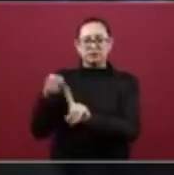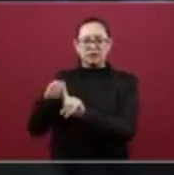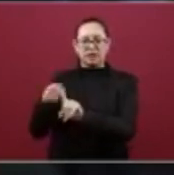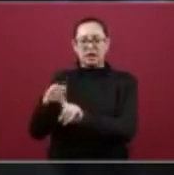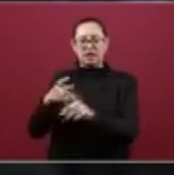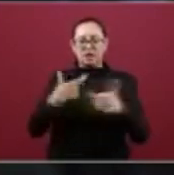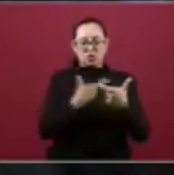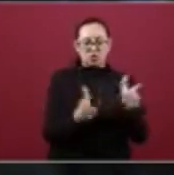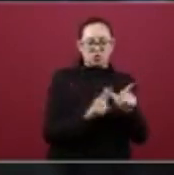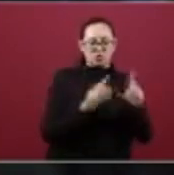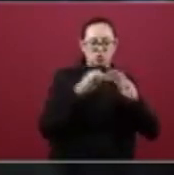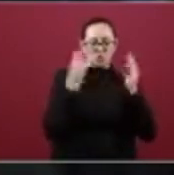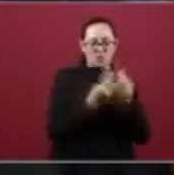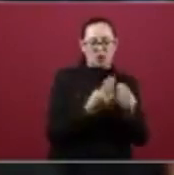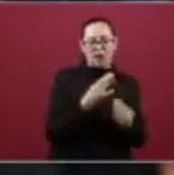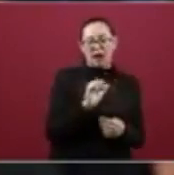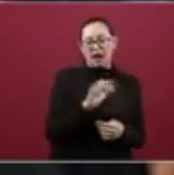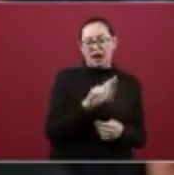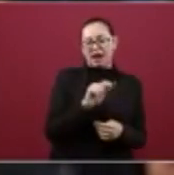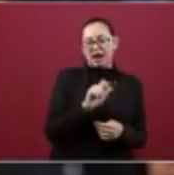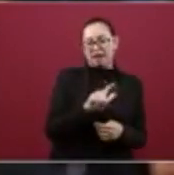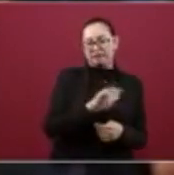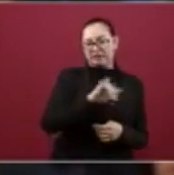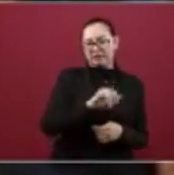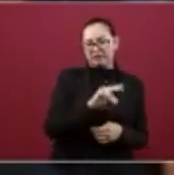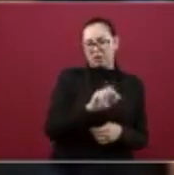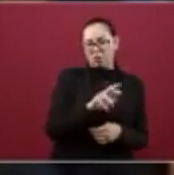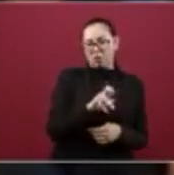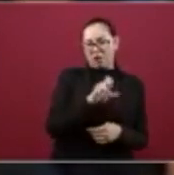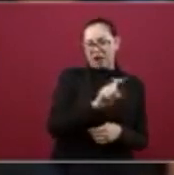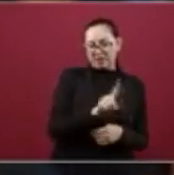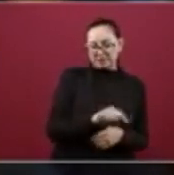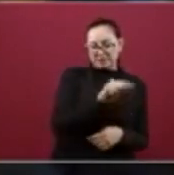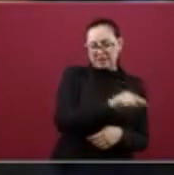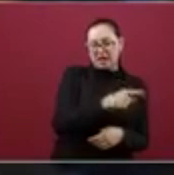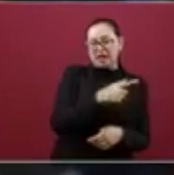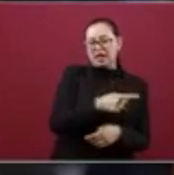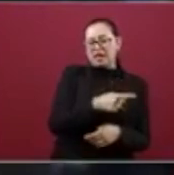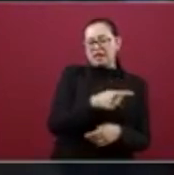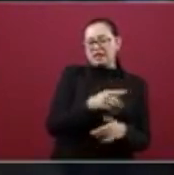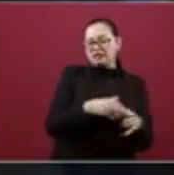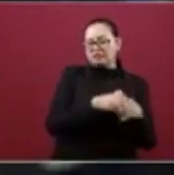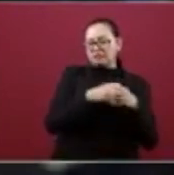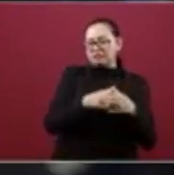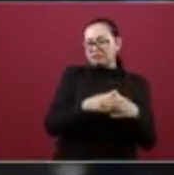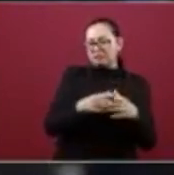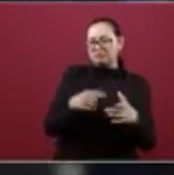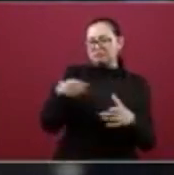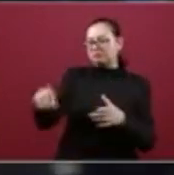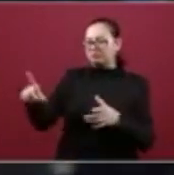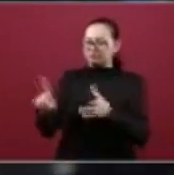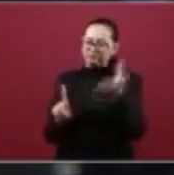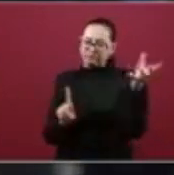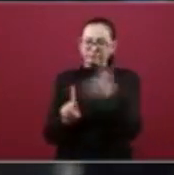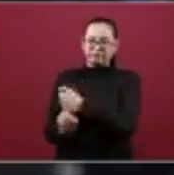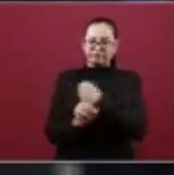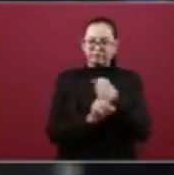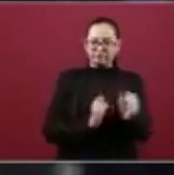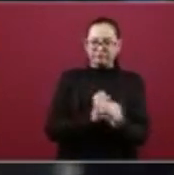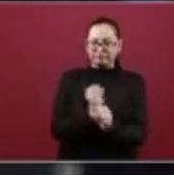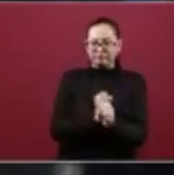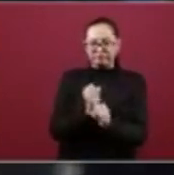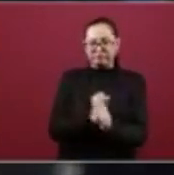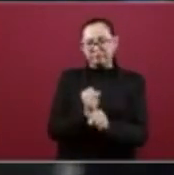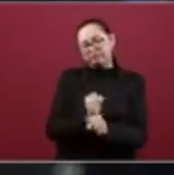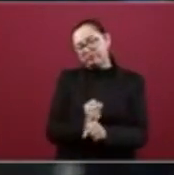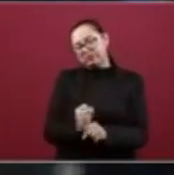la Procuraduría General de Chihuahua y fue torturado, le quemaron los